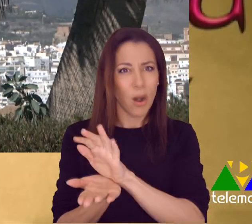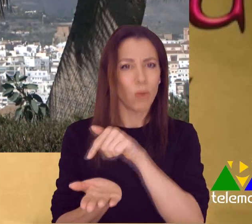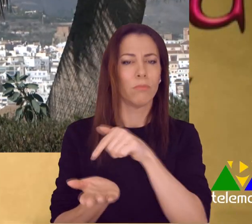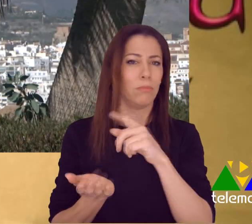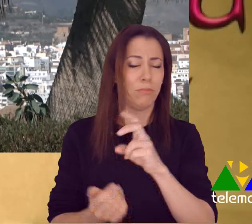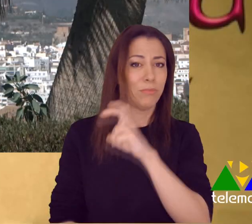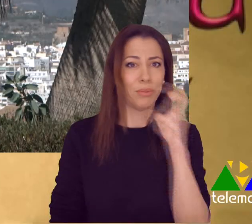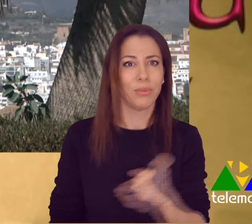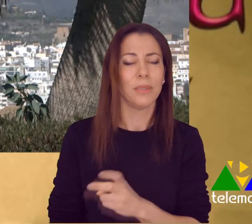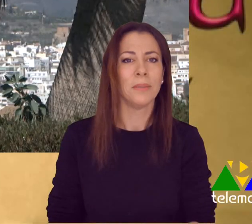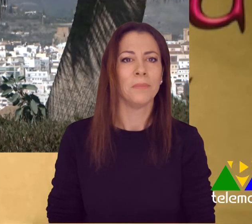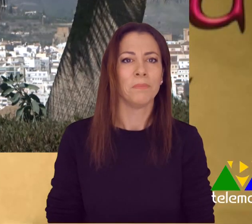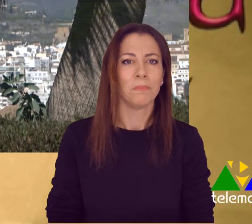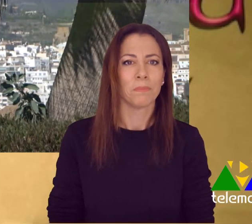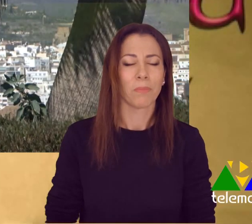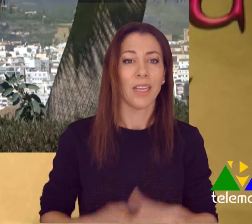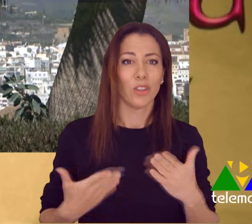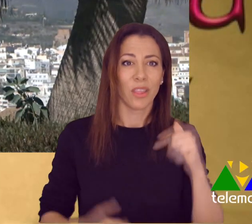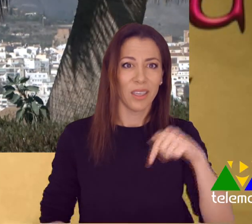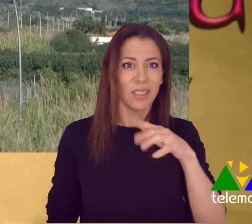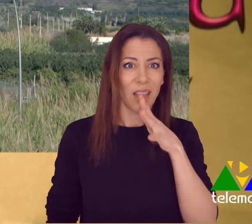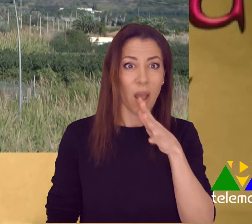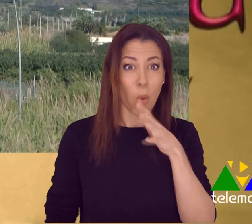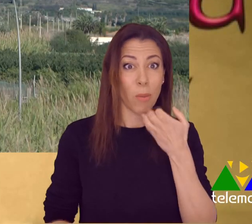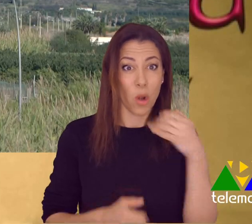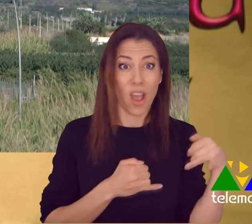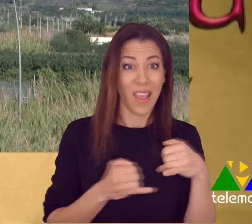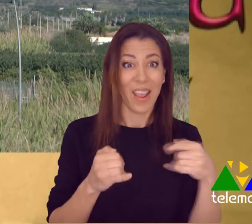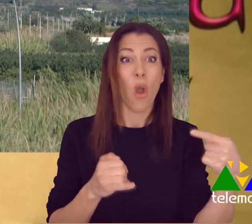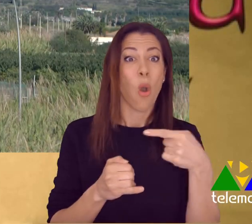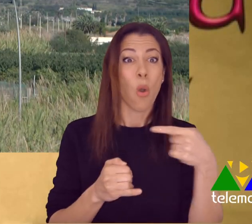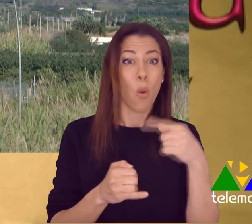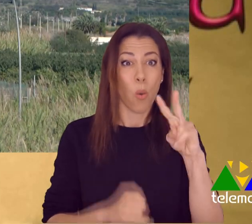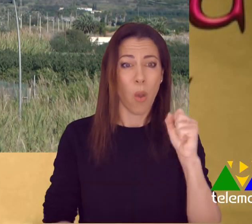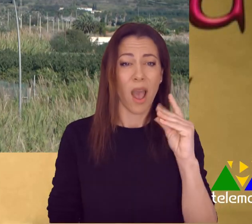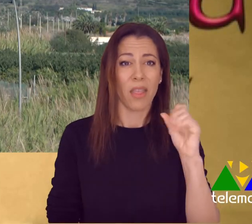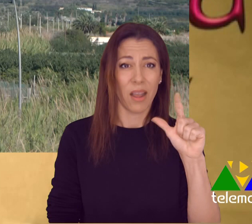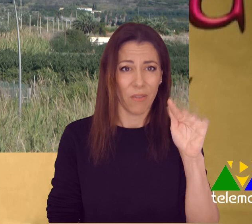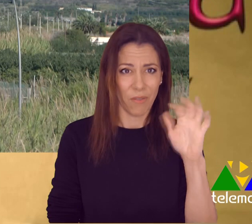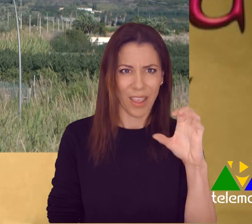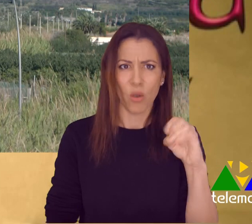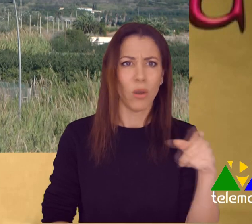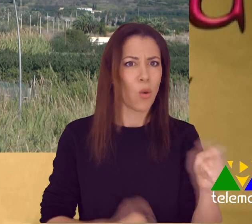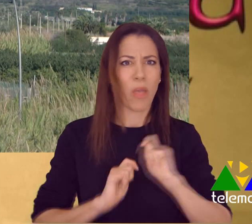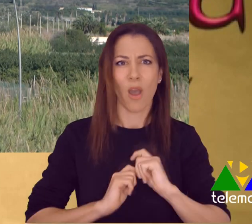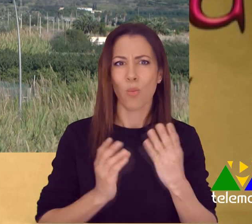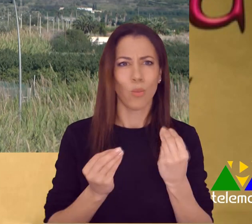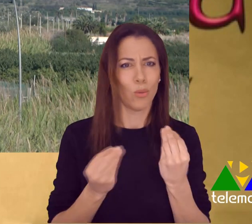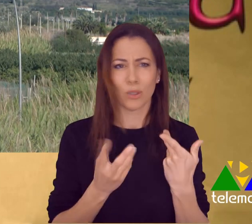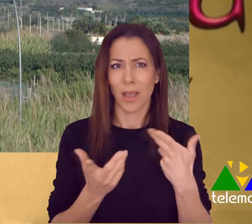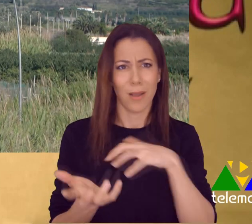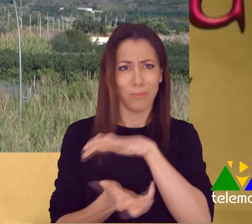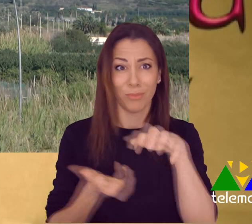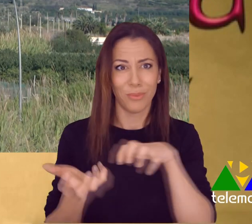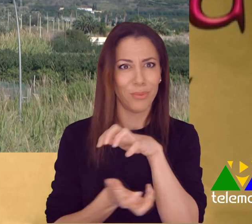dado este agua, o el Guadalfeo en este caso, nos ha dado muchas peleas, como hablábamos,